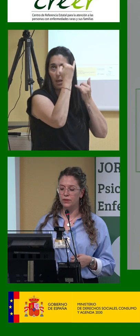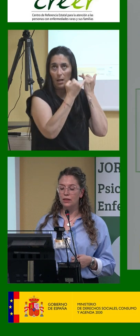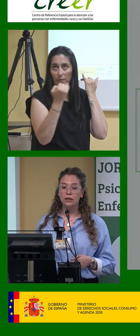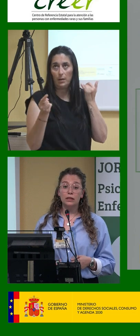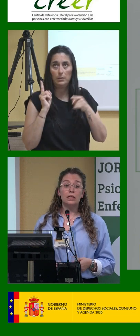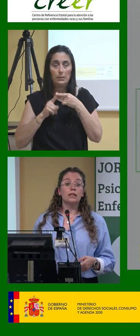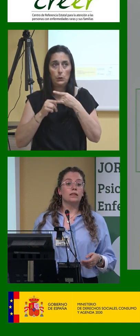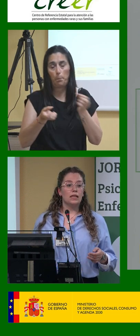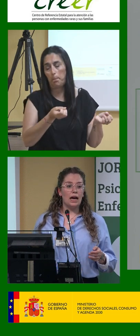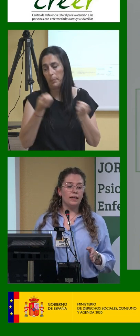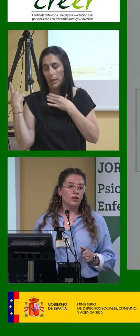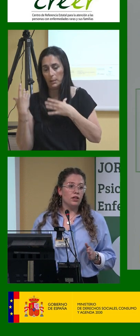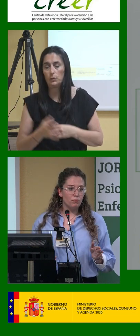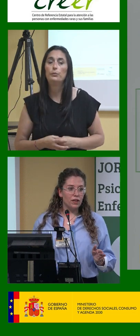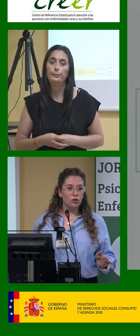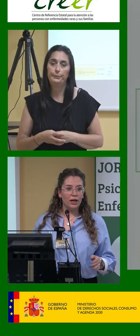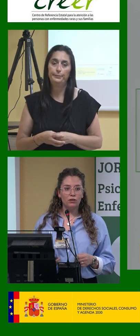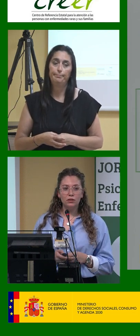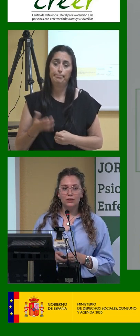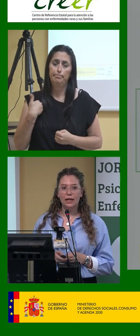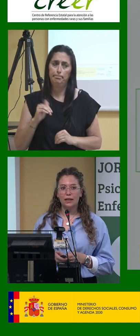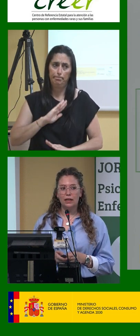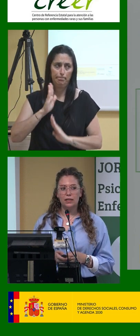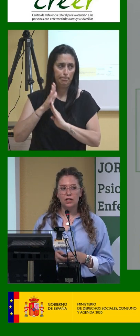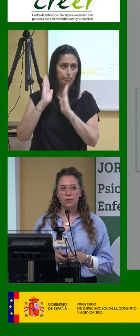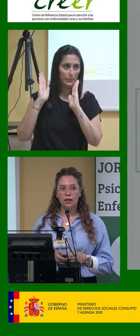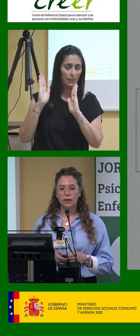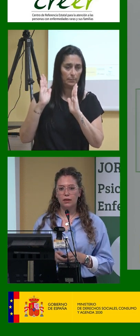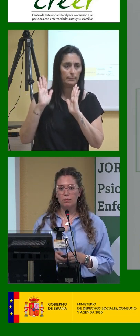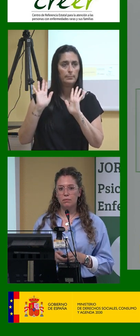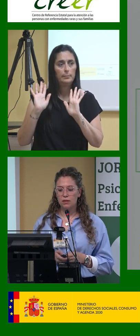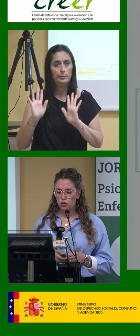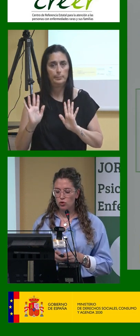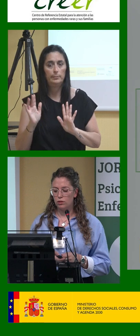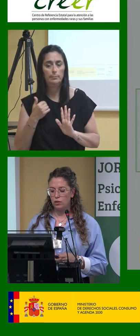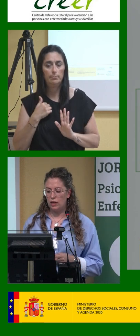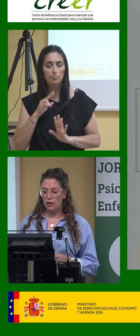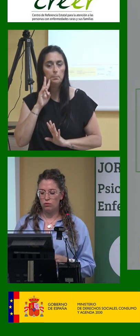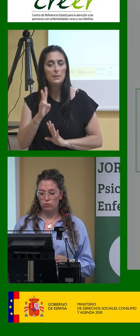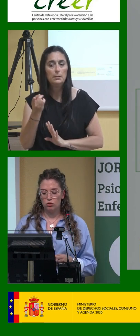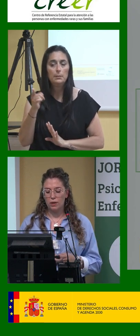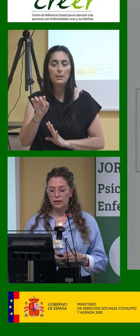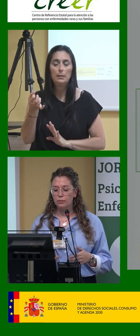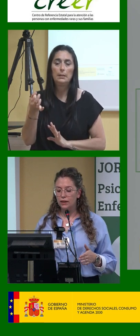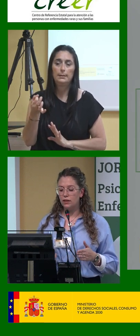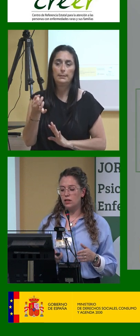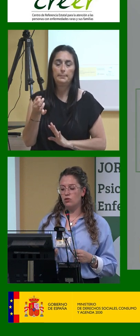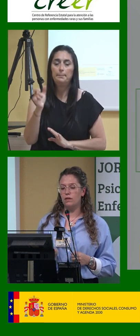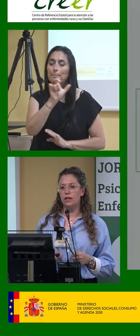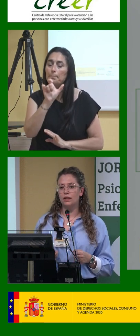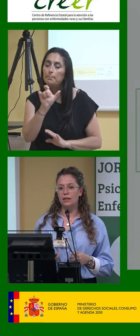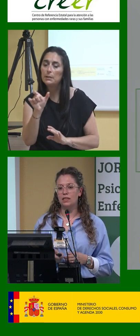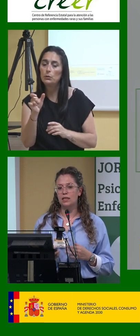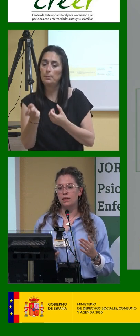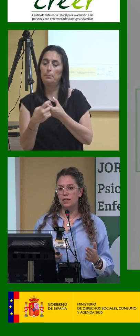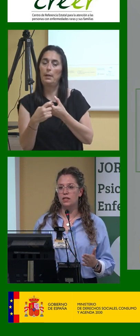pasando. Aquí quiero hacer un pequeño parón, ya que sí que es verdad que también vimos unos participantes que nos